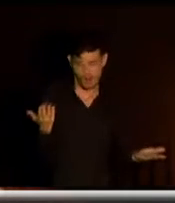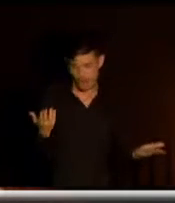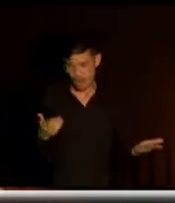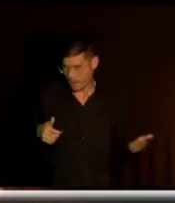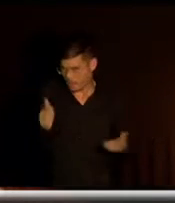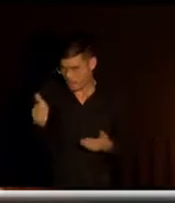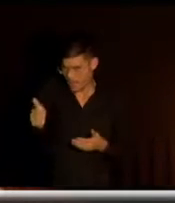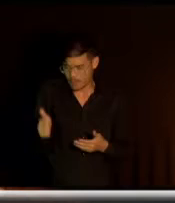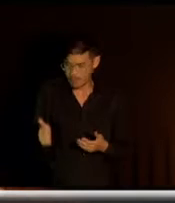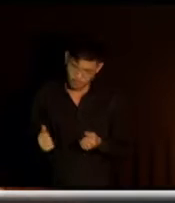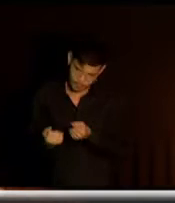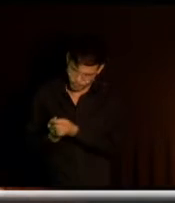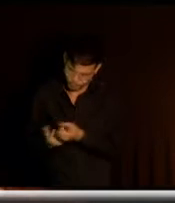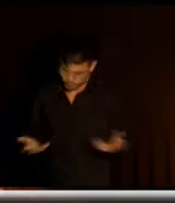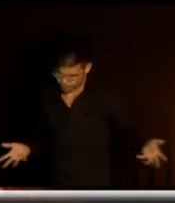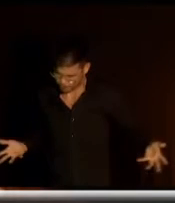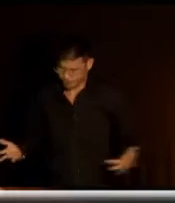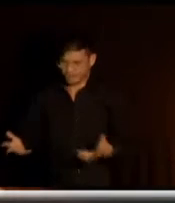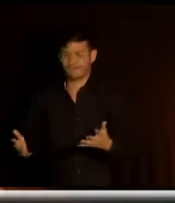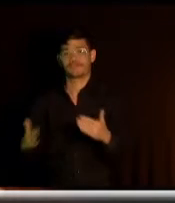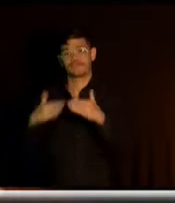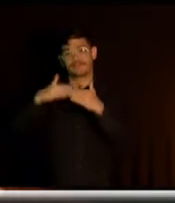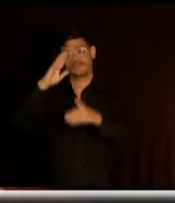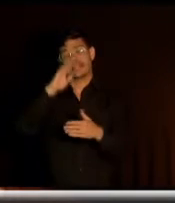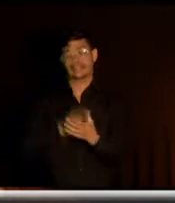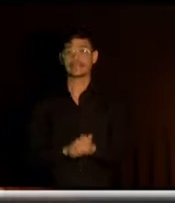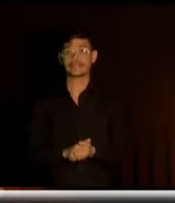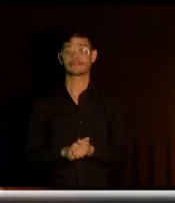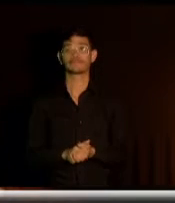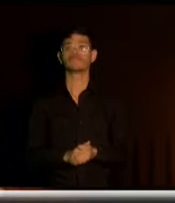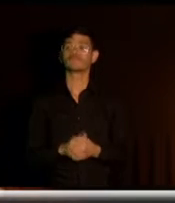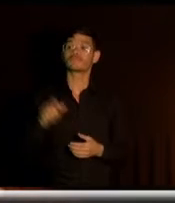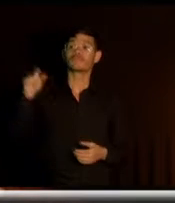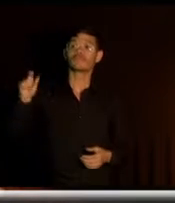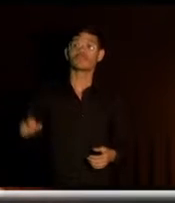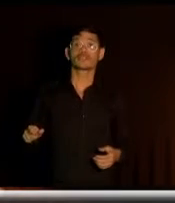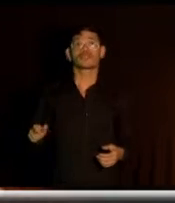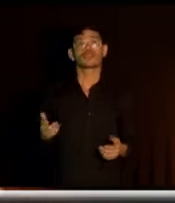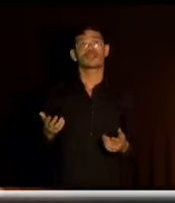sea, el atleta puede verse reflejado